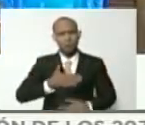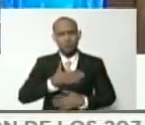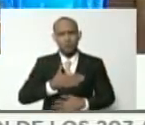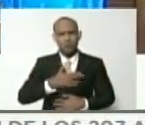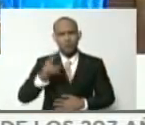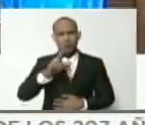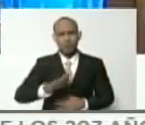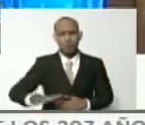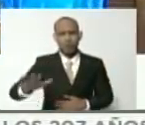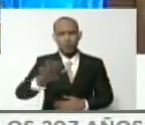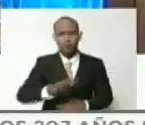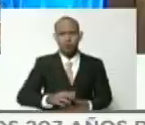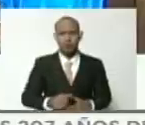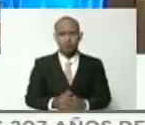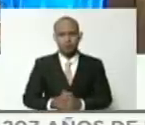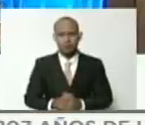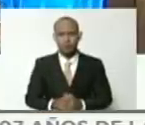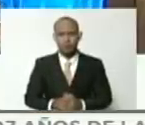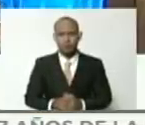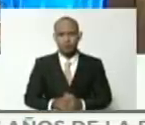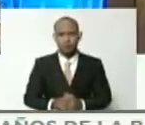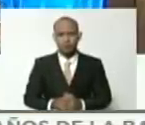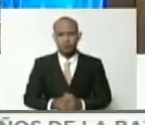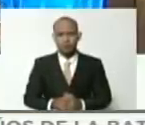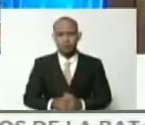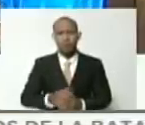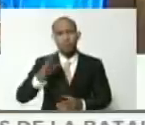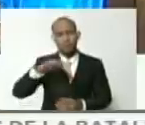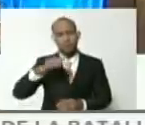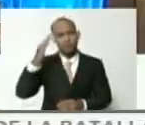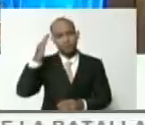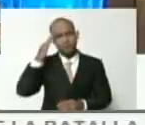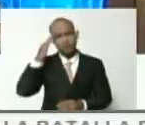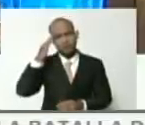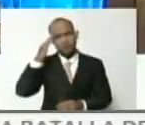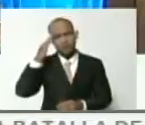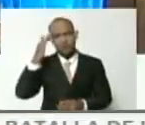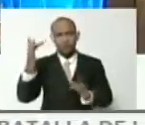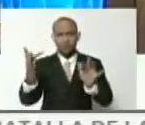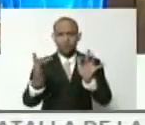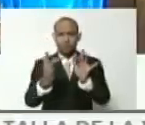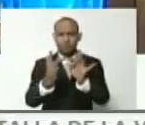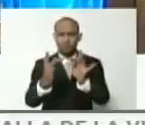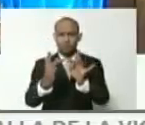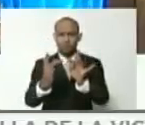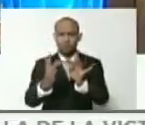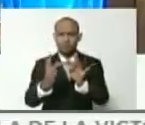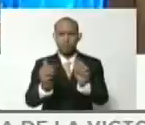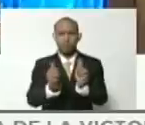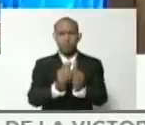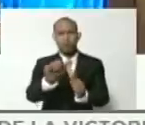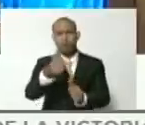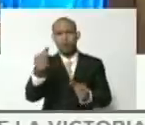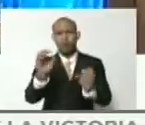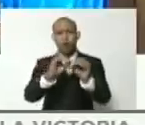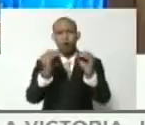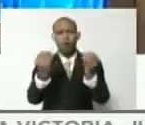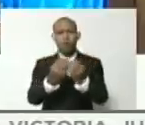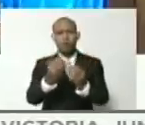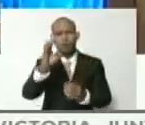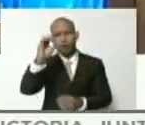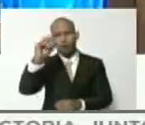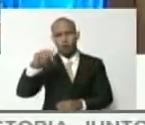región. Y sabemos que las conexiones con las distintas oficinas de Naciones